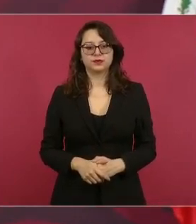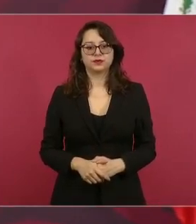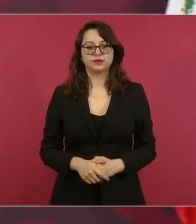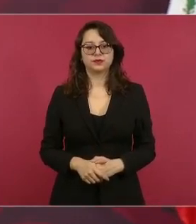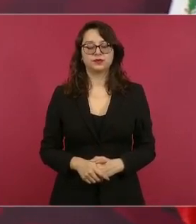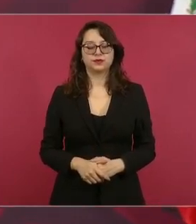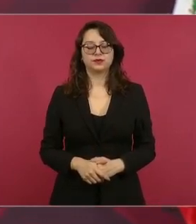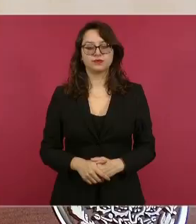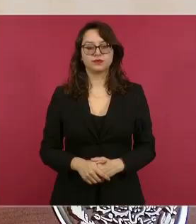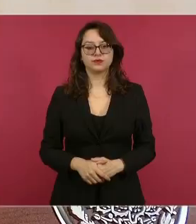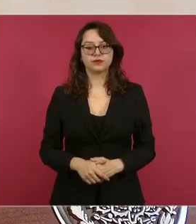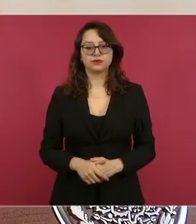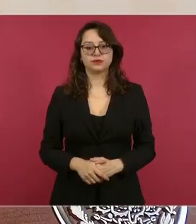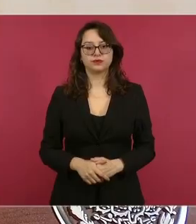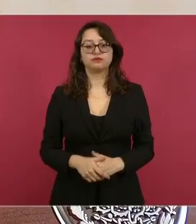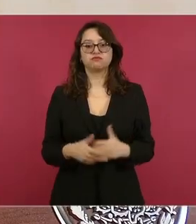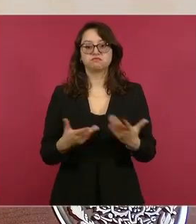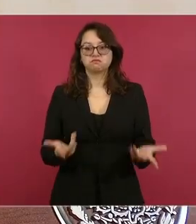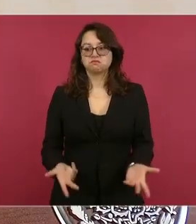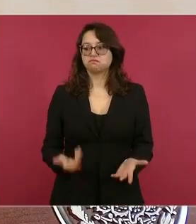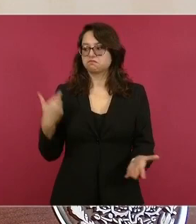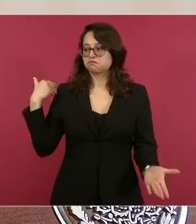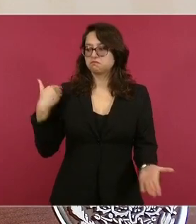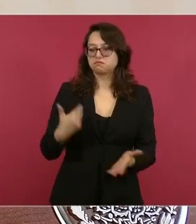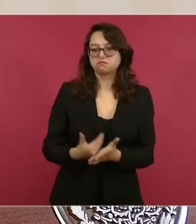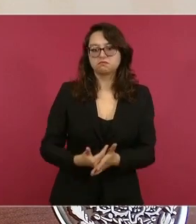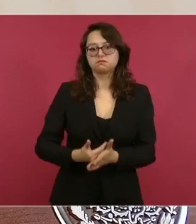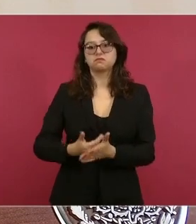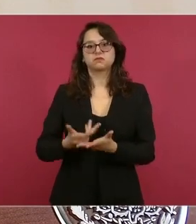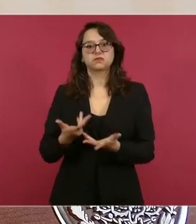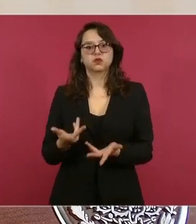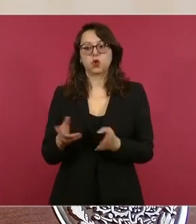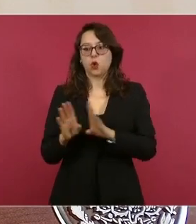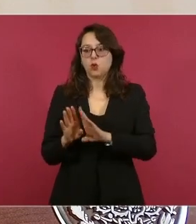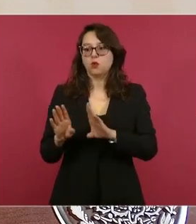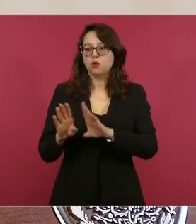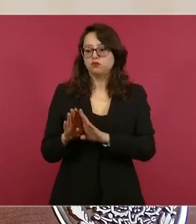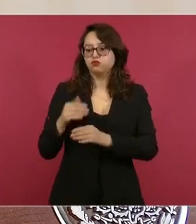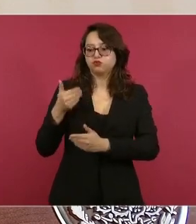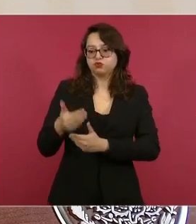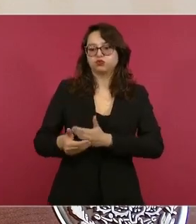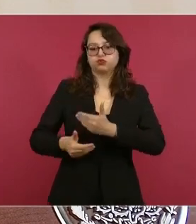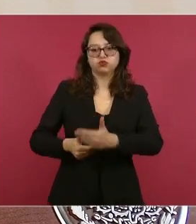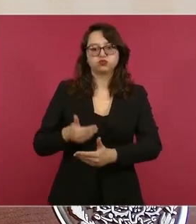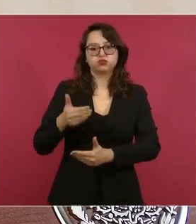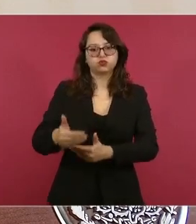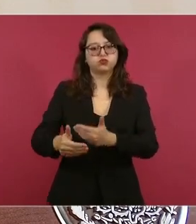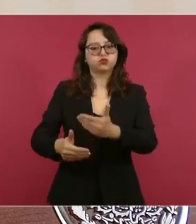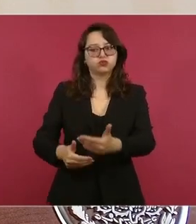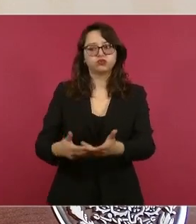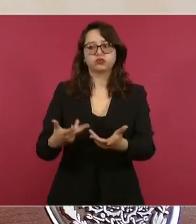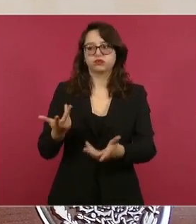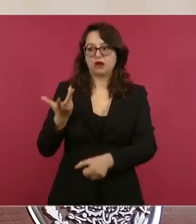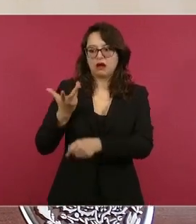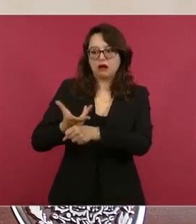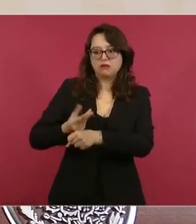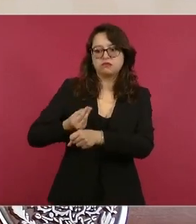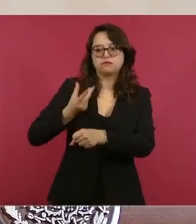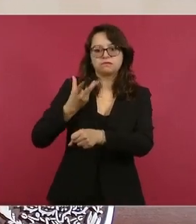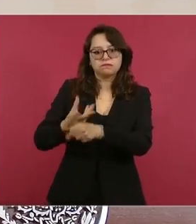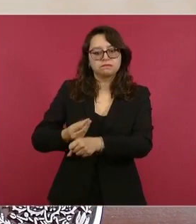sucediendo, cómo hemos venido avanzando para lograr